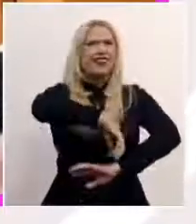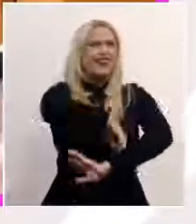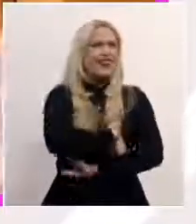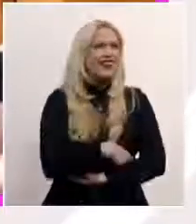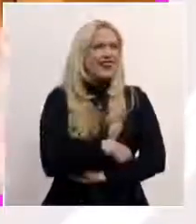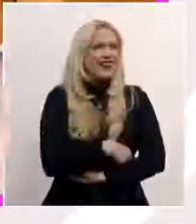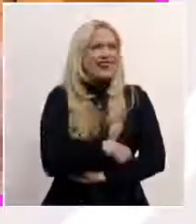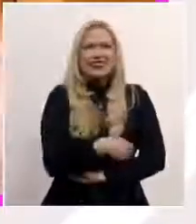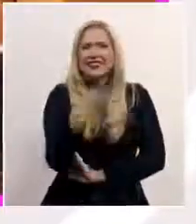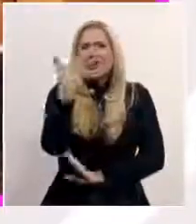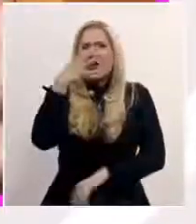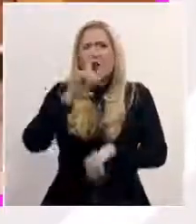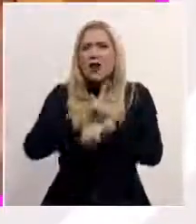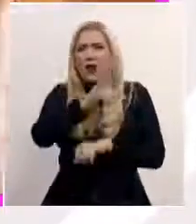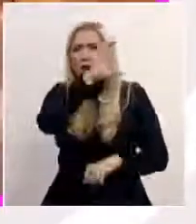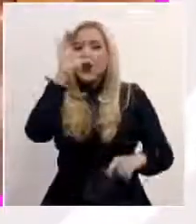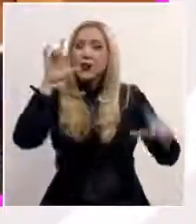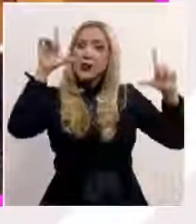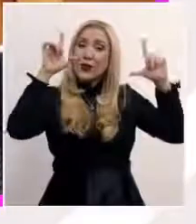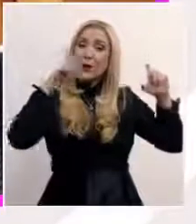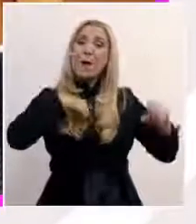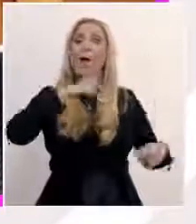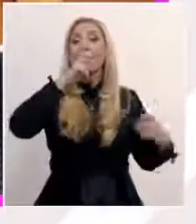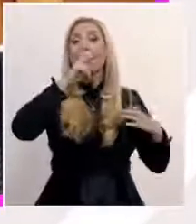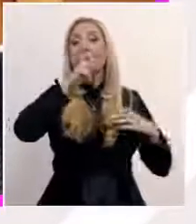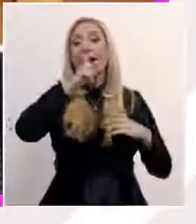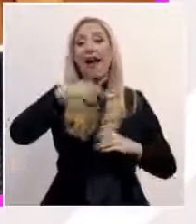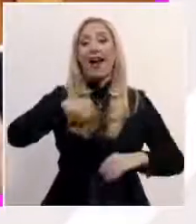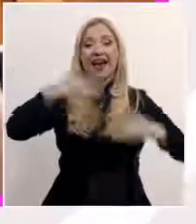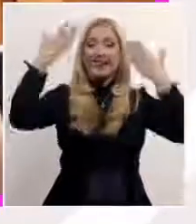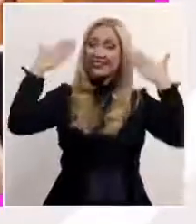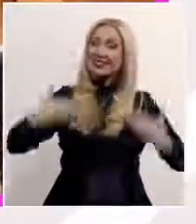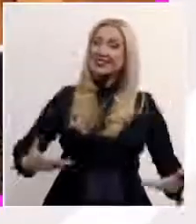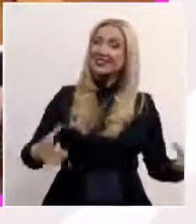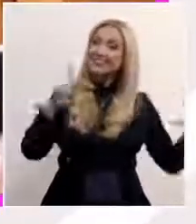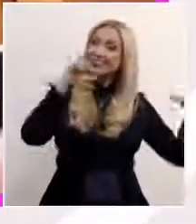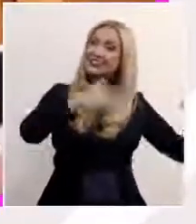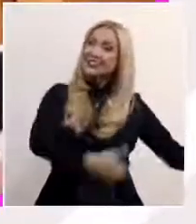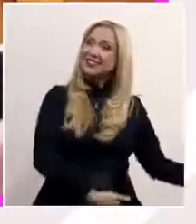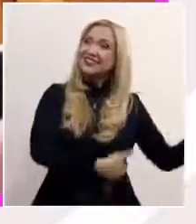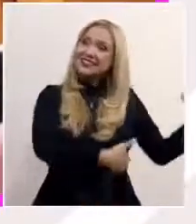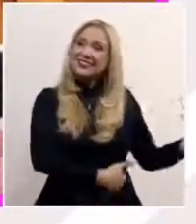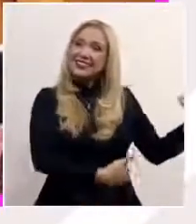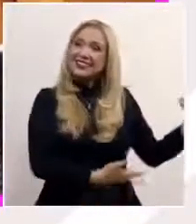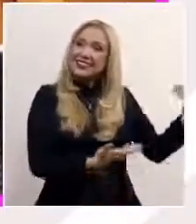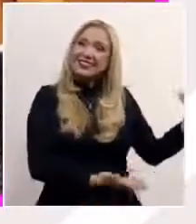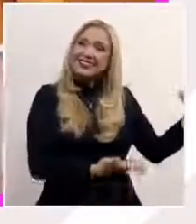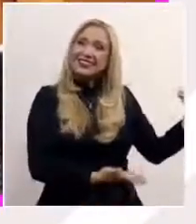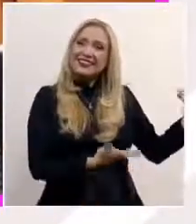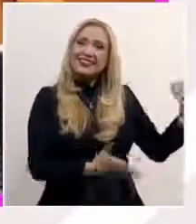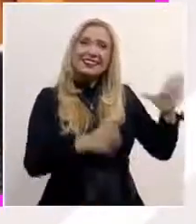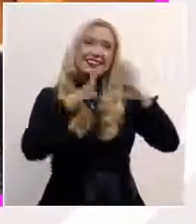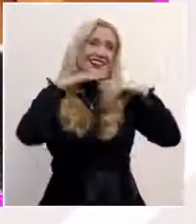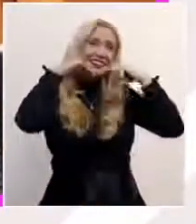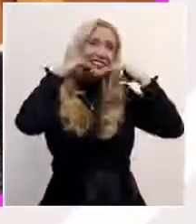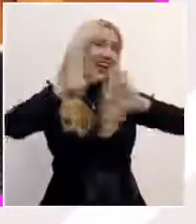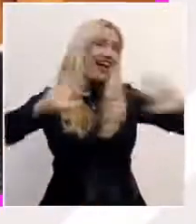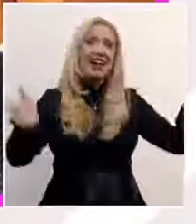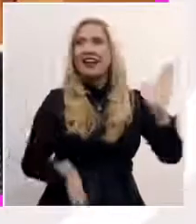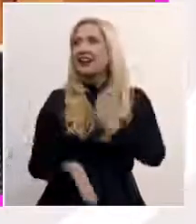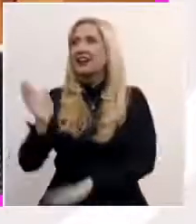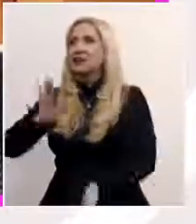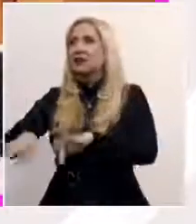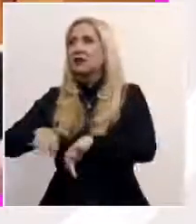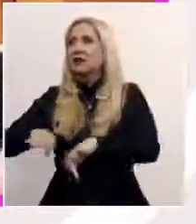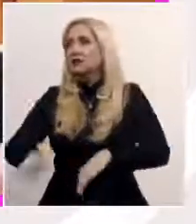para tomarte la foto con el bebé y decir ya soy papá, ¿no? Es para asumir estas tareas de cuidado, generar un vínculo con